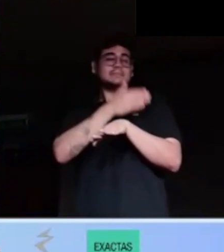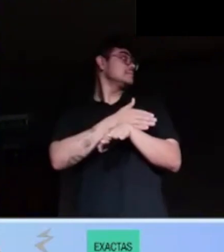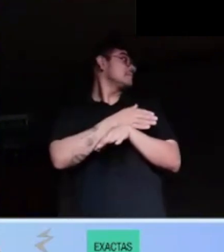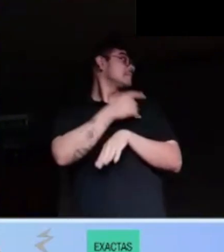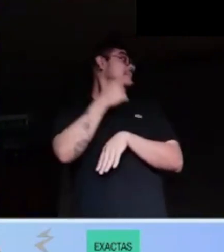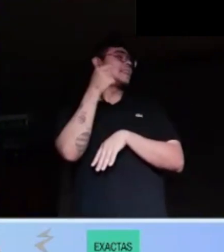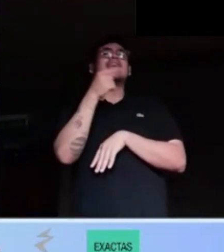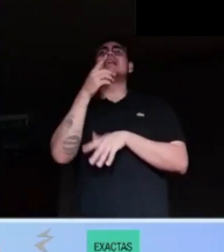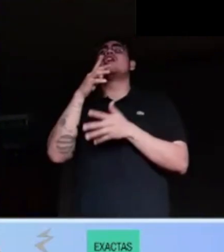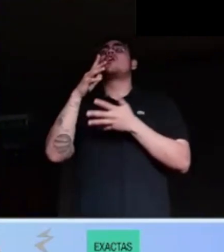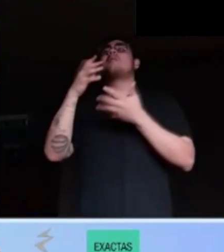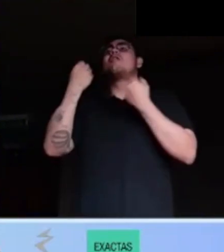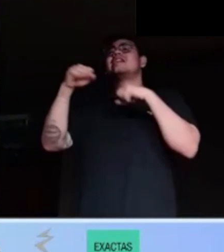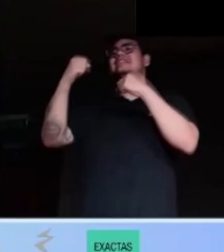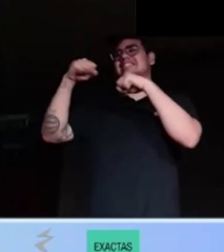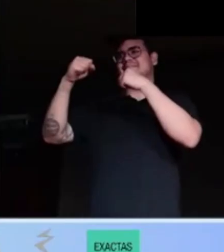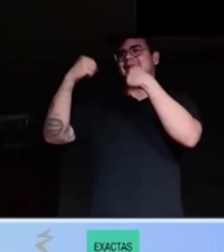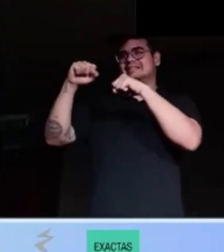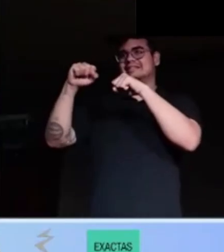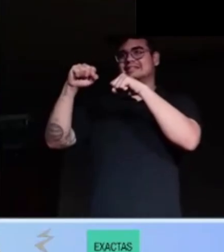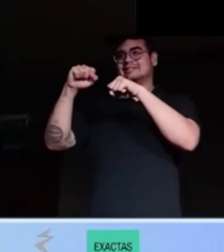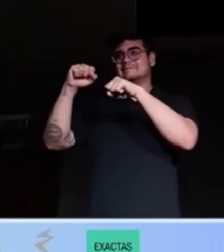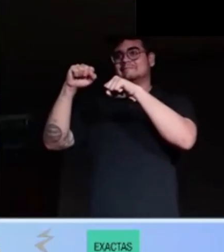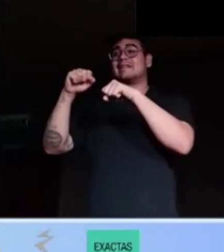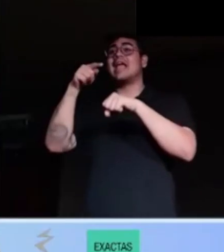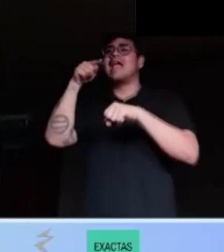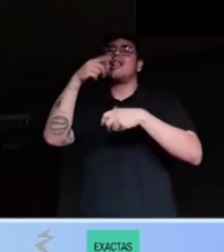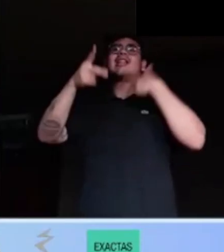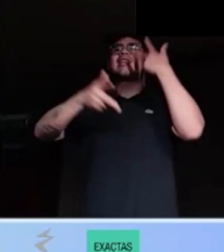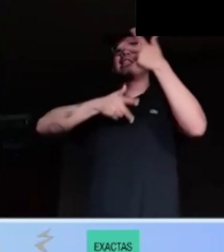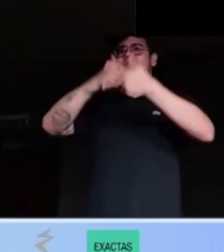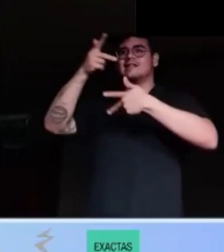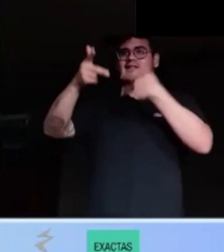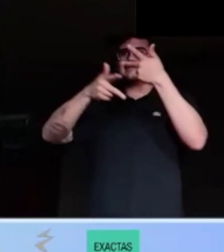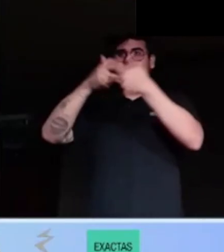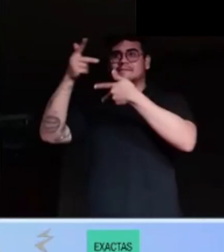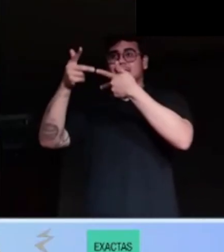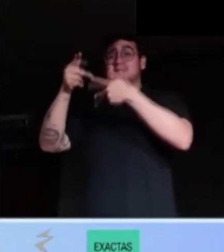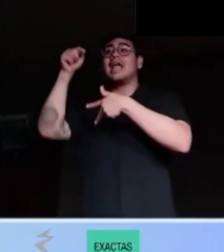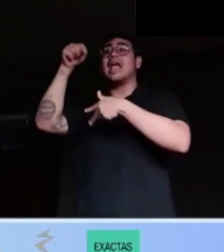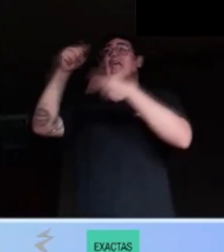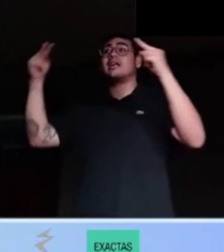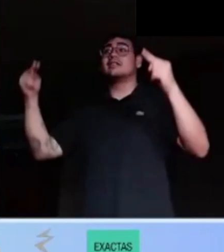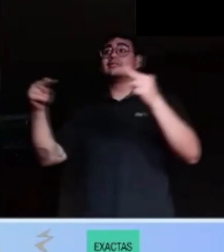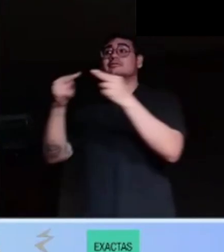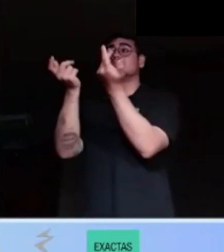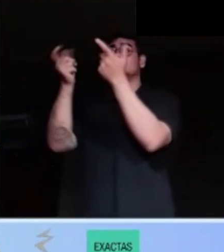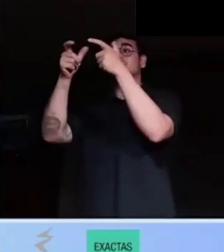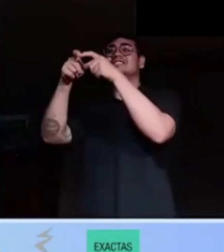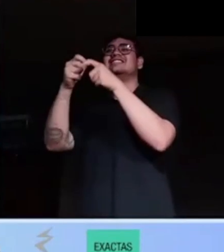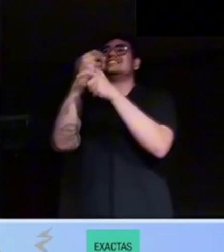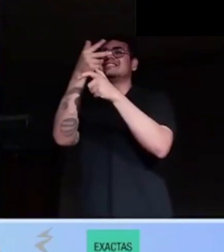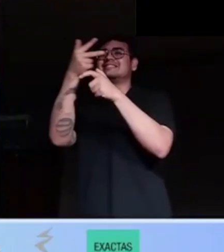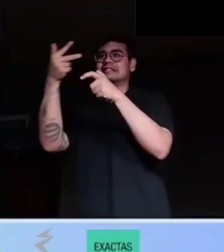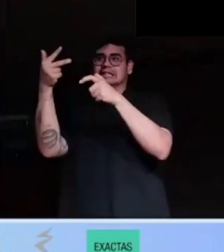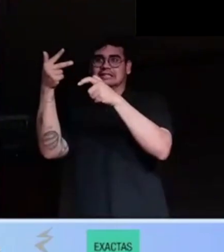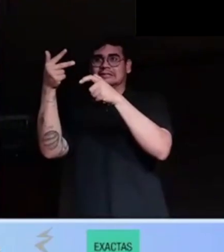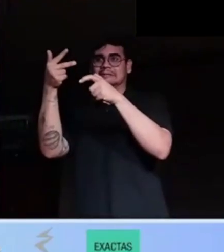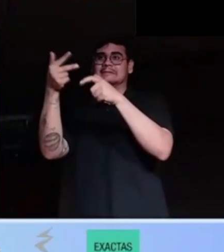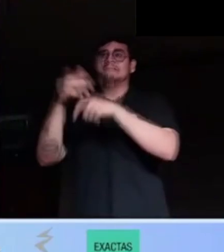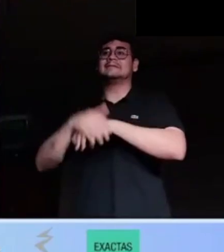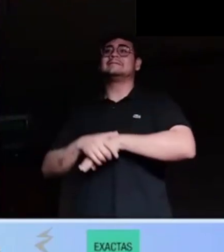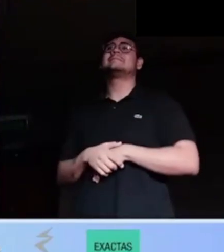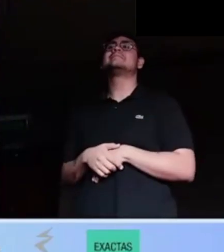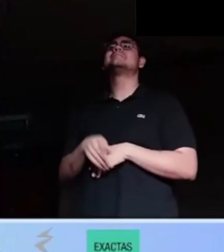un conjunto de 3 encuentros, en las cuales nosotros queríamos abarcar, digamos, estos conceptos que nos